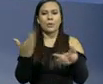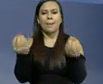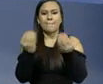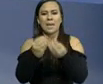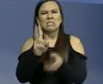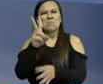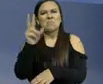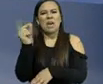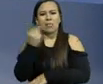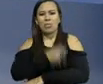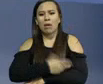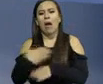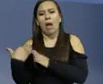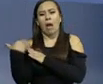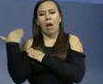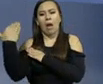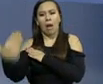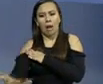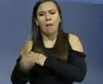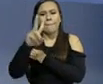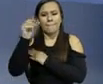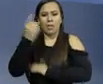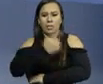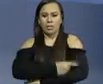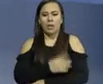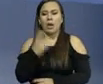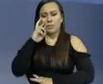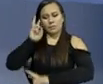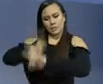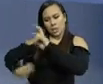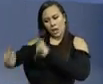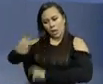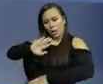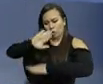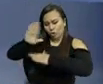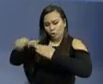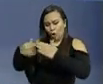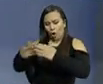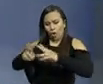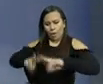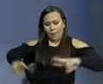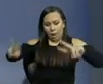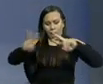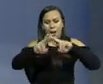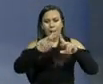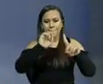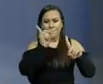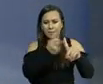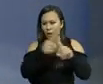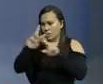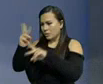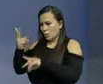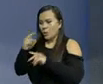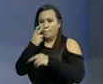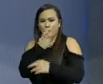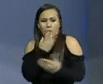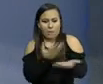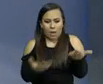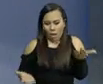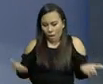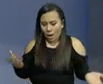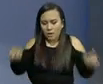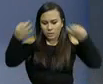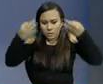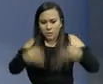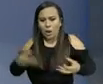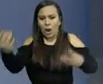estar y ahí luego de que hayamos valorado los dos aspectos seguramente tendremos un informe qué